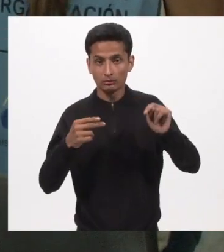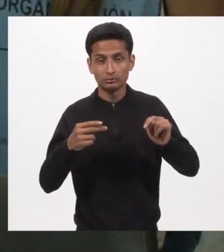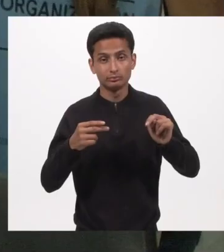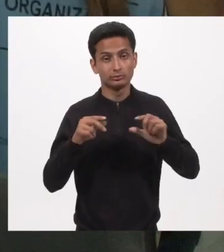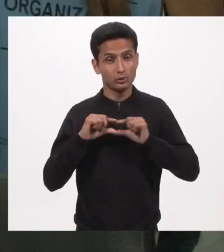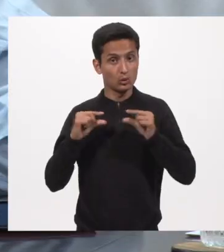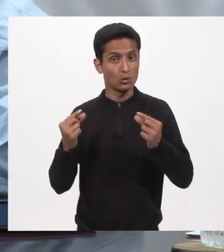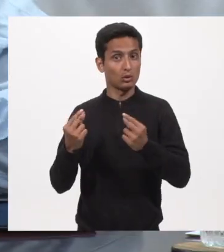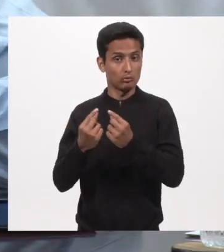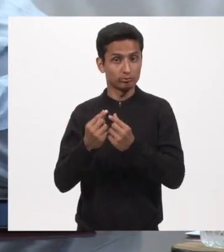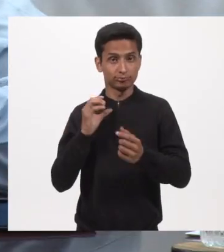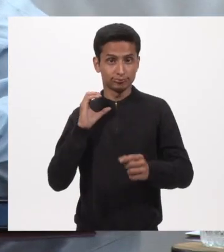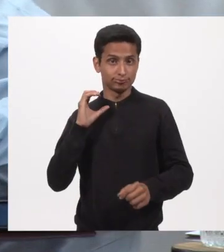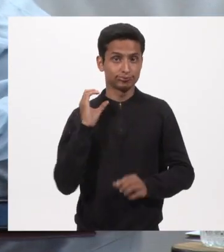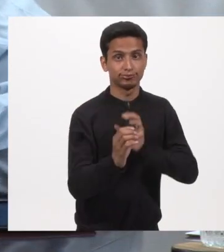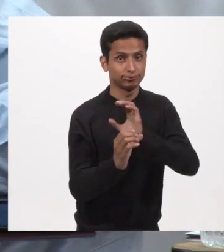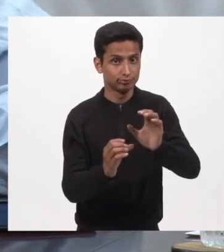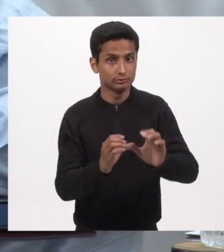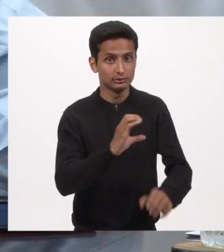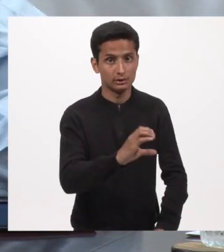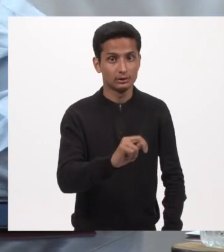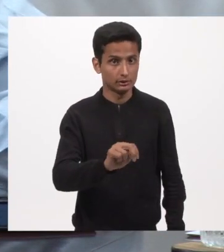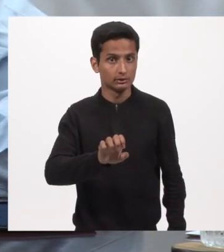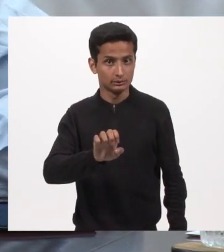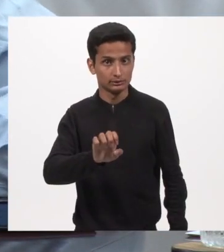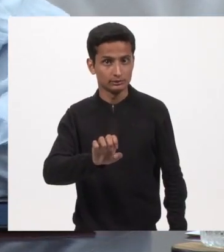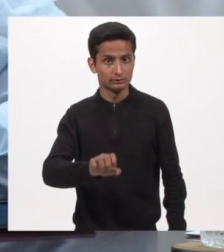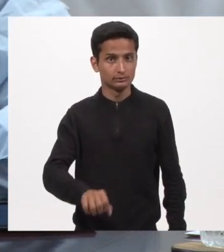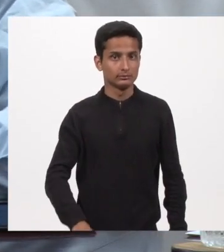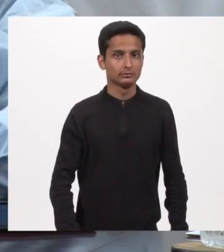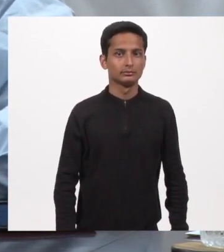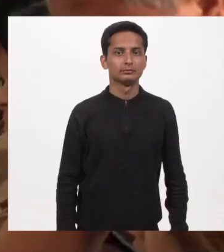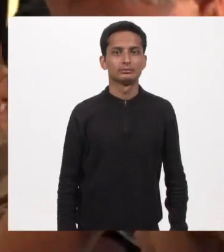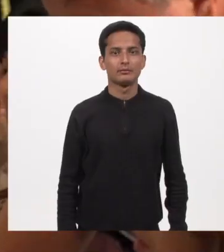el movimiento está tomando contra la máxima autoridad electoral.